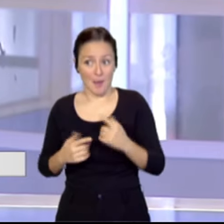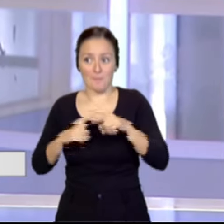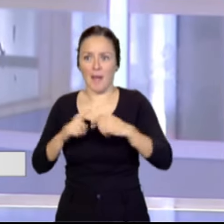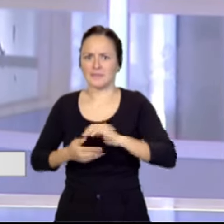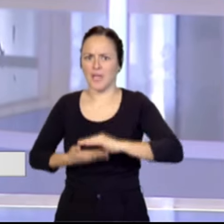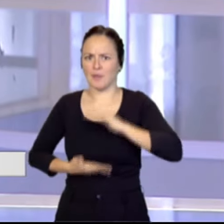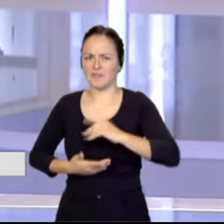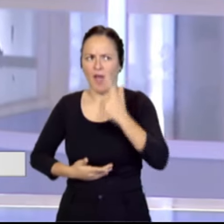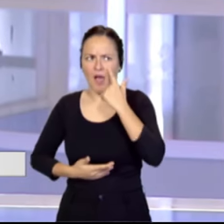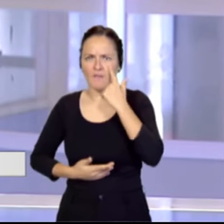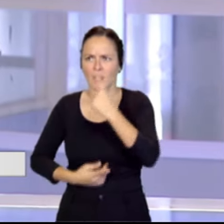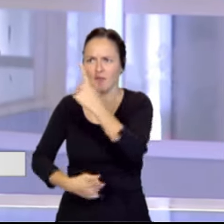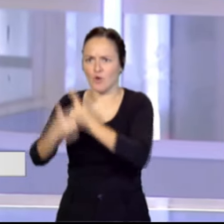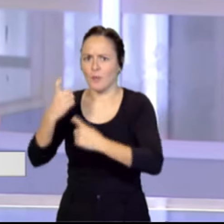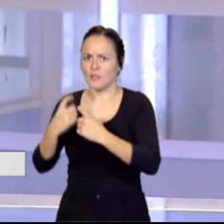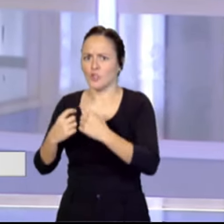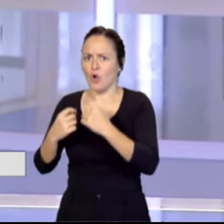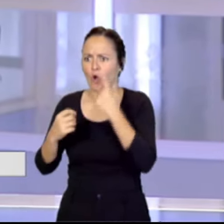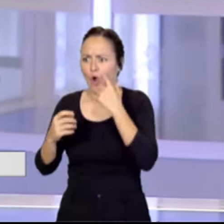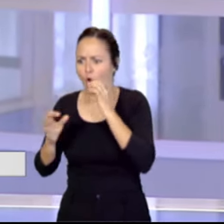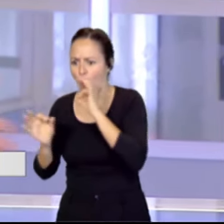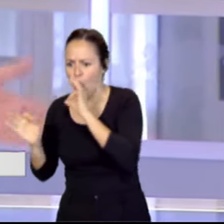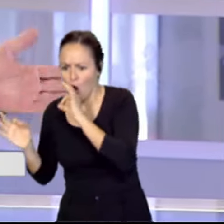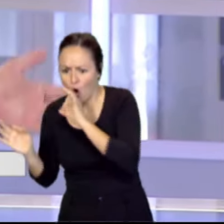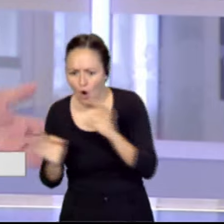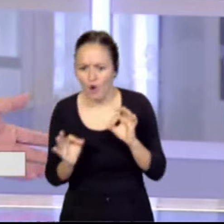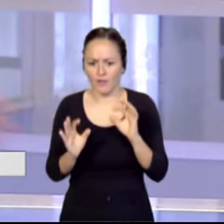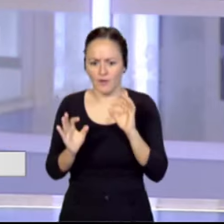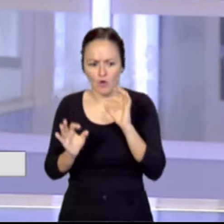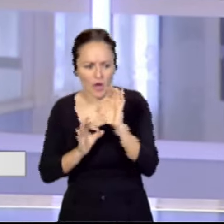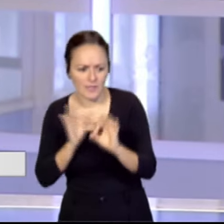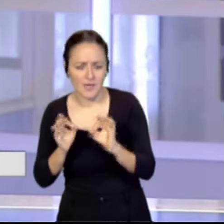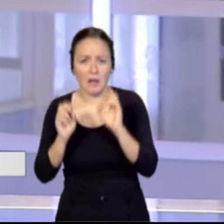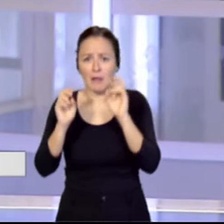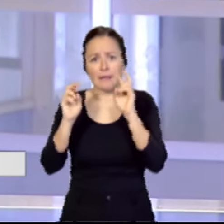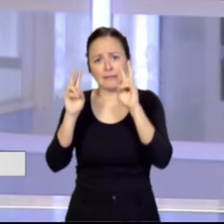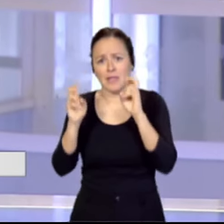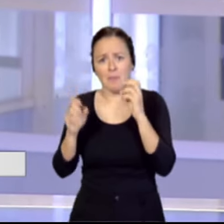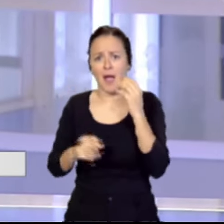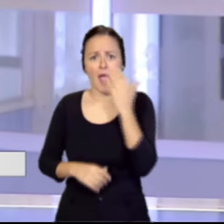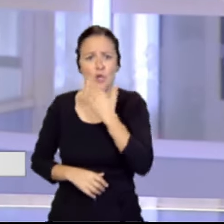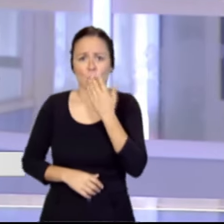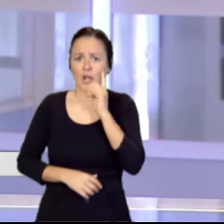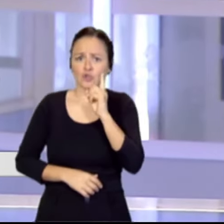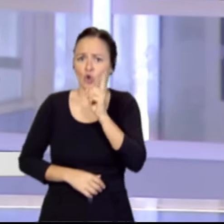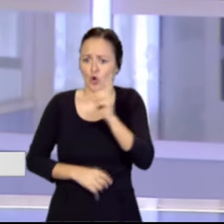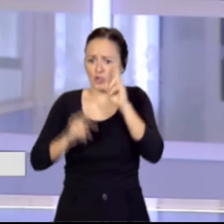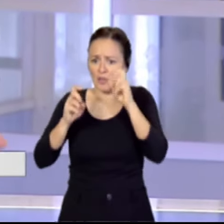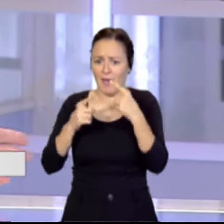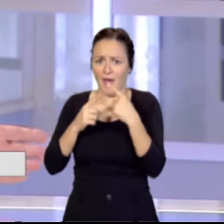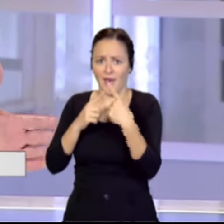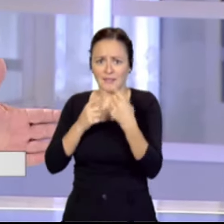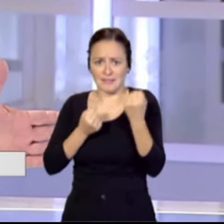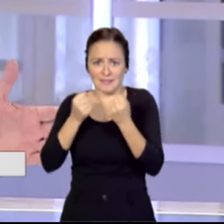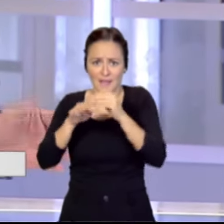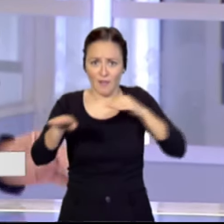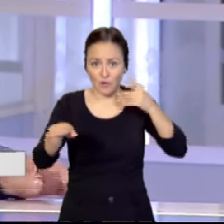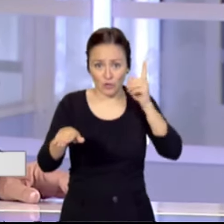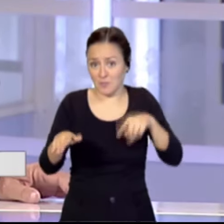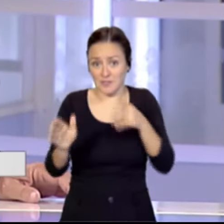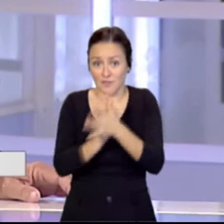para tener organizar ya no solo por el tema de las escuelas también por el tráfico por lo que sea pues tenemos que ir a soluciones de este tipo porque es que si no